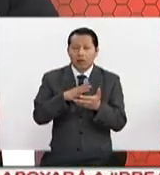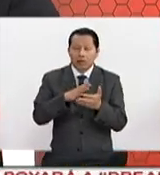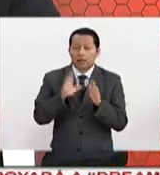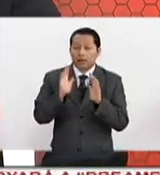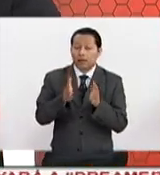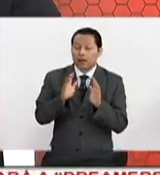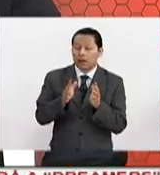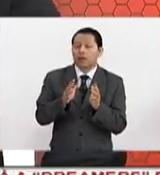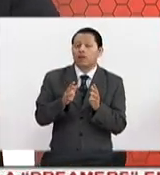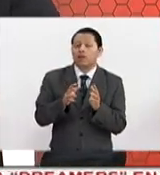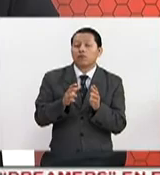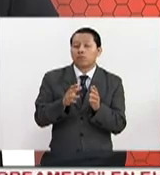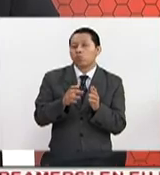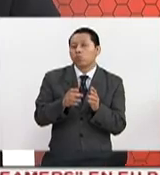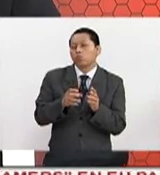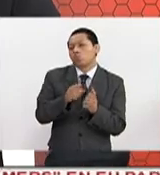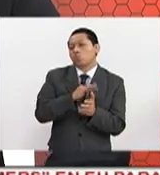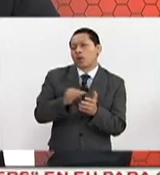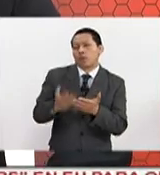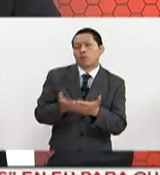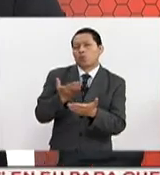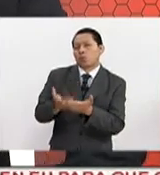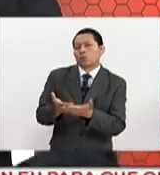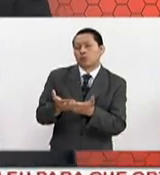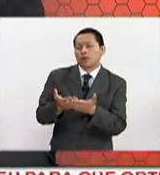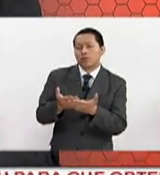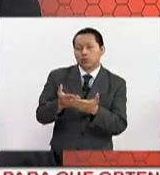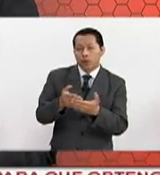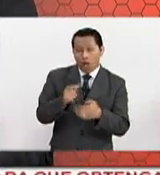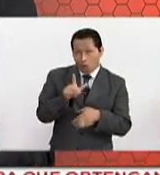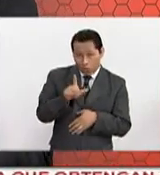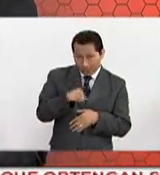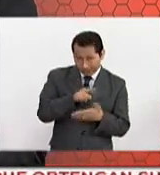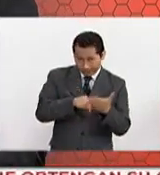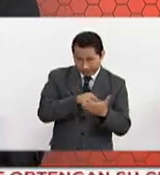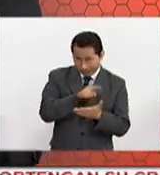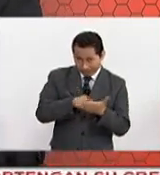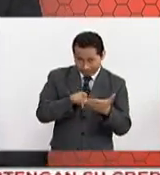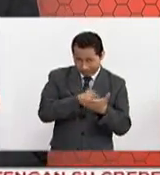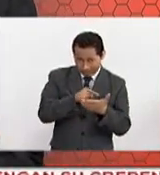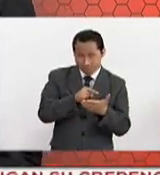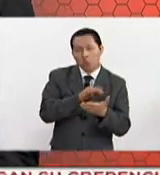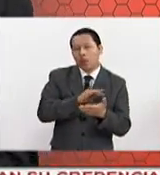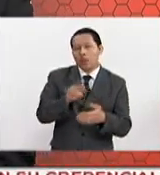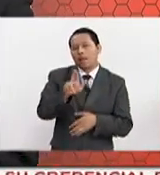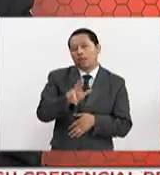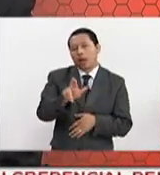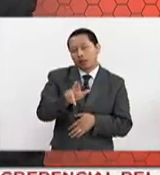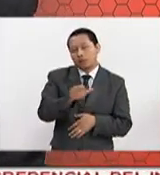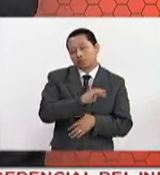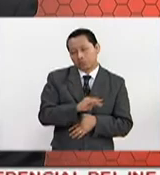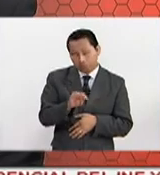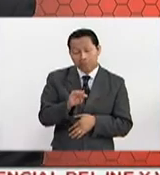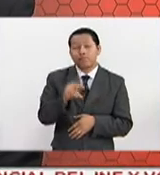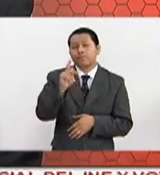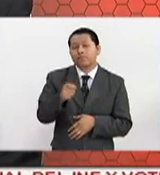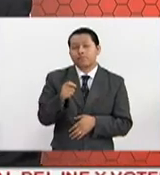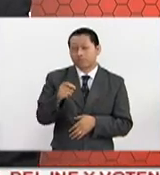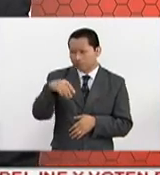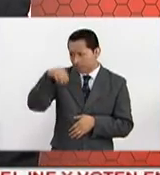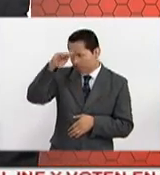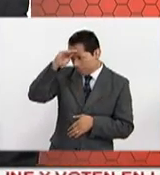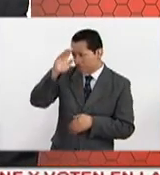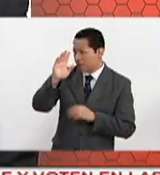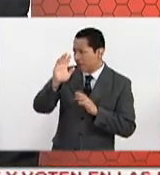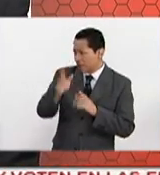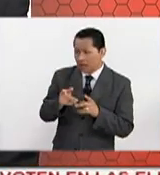presentó una nueva noción para que el martes se presente. O sea, están jugando al gato y al ratón. La pregunta aquí es, ¿consideras que ya se le salió